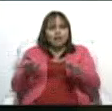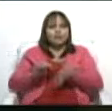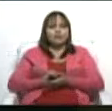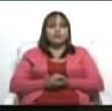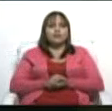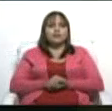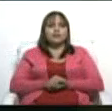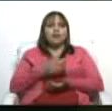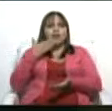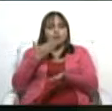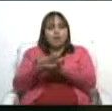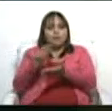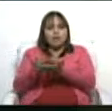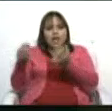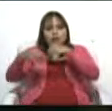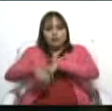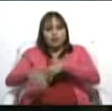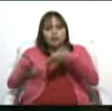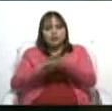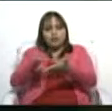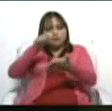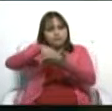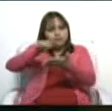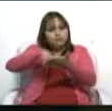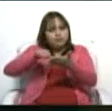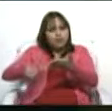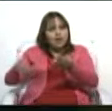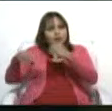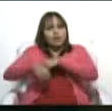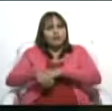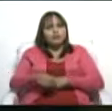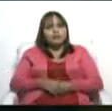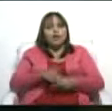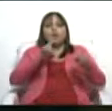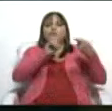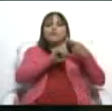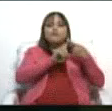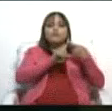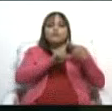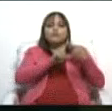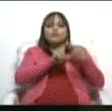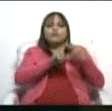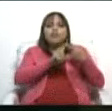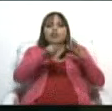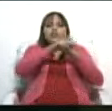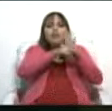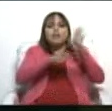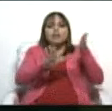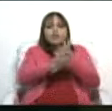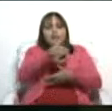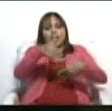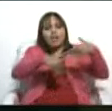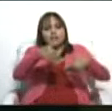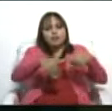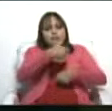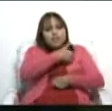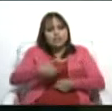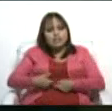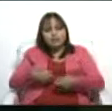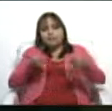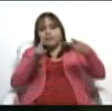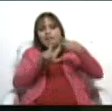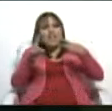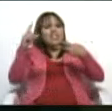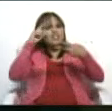acercados en una propuesta común para un documento común. Principios generales de la elección presidencial, calendario o calendarios,